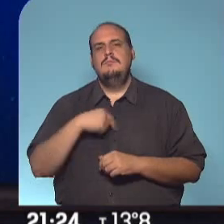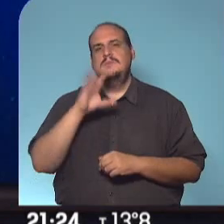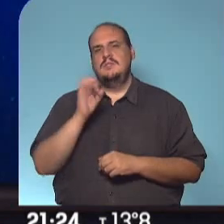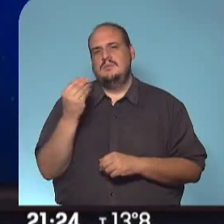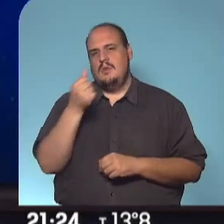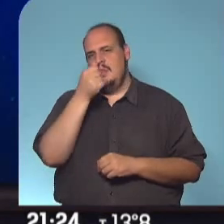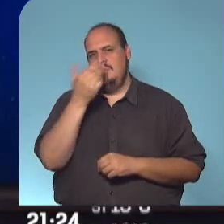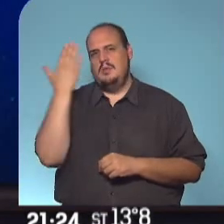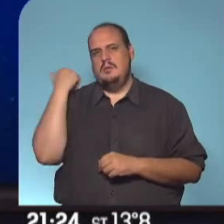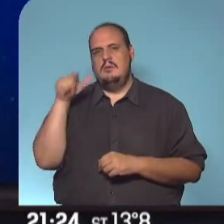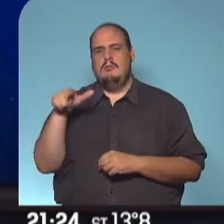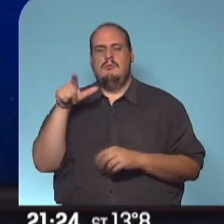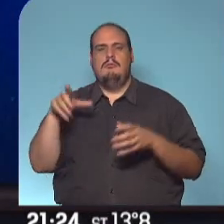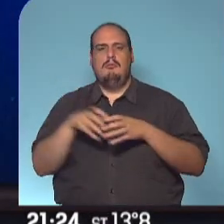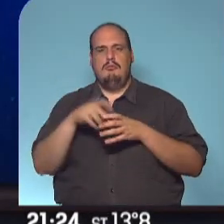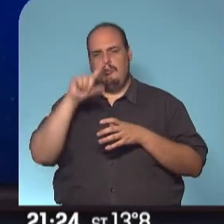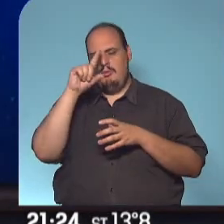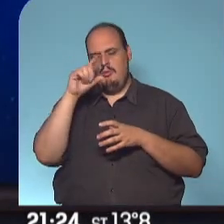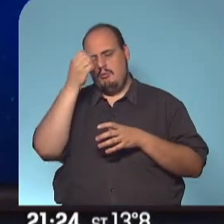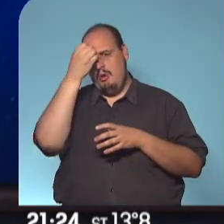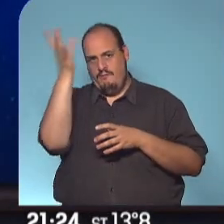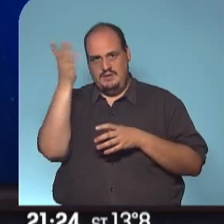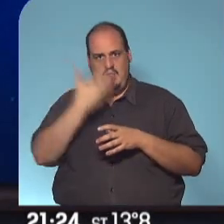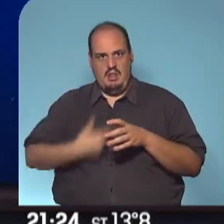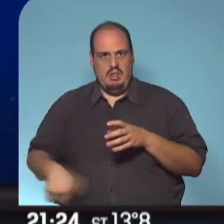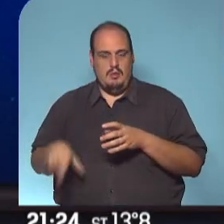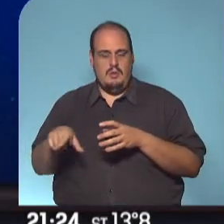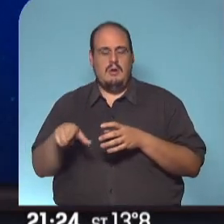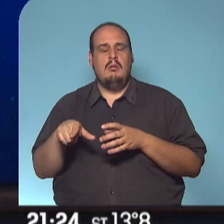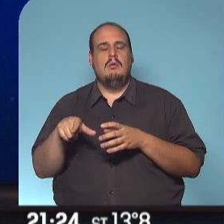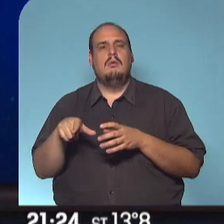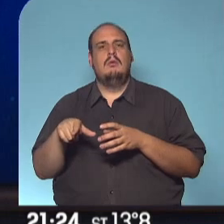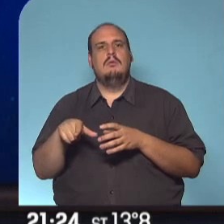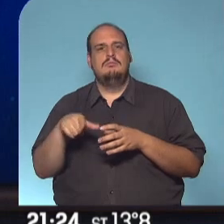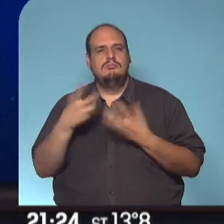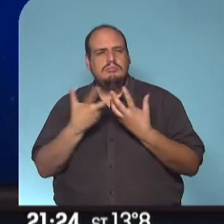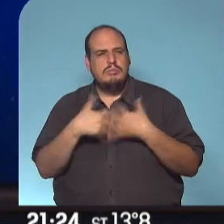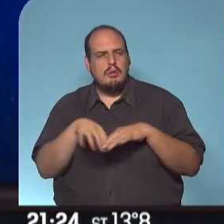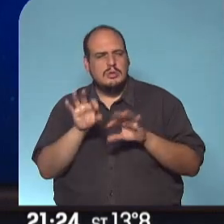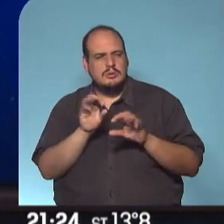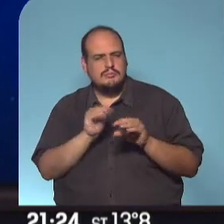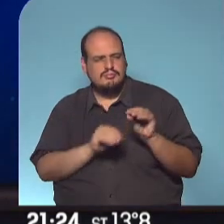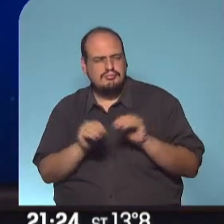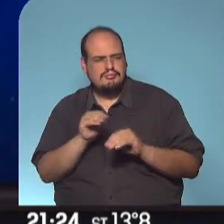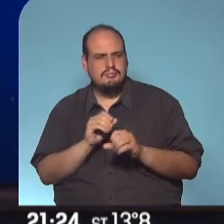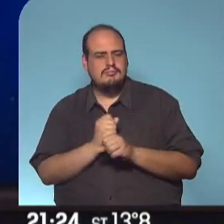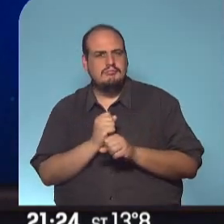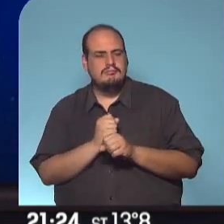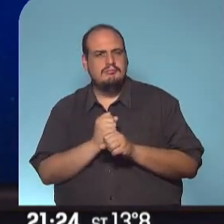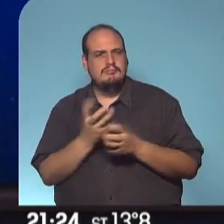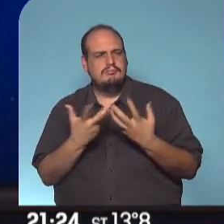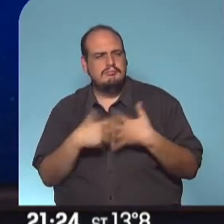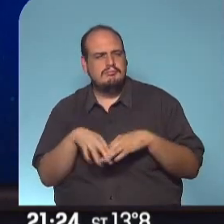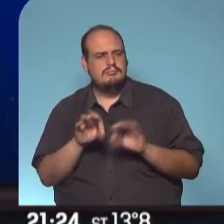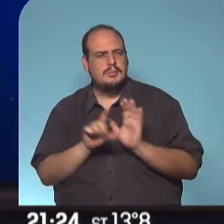El fin de semana que el oficialismo, que el bloque oficialista trabaja sobre un proyecto de ley para